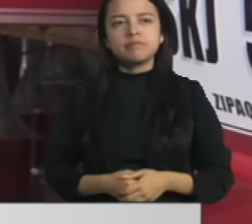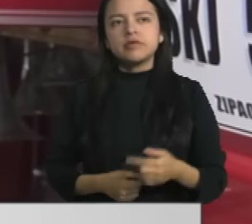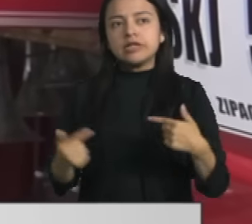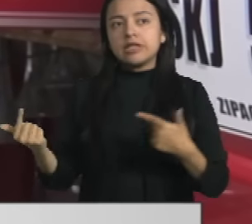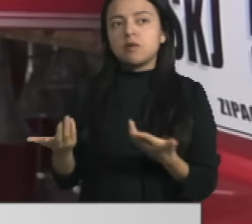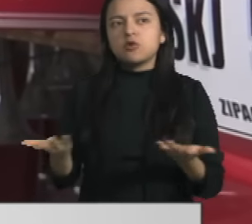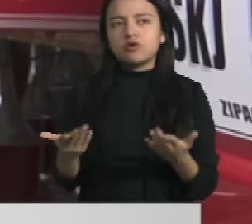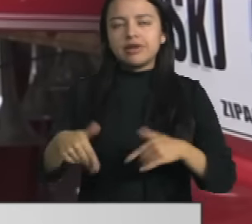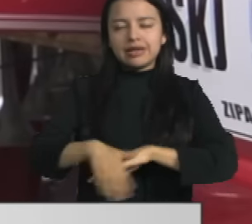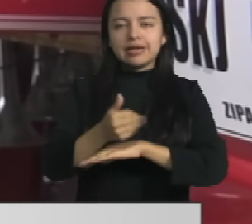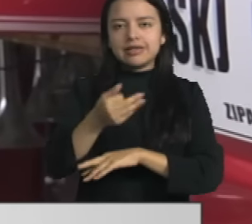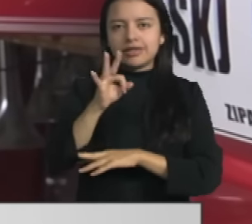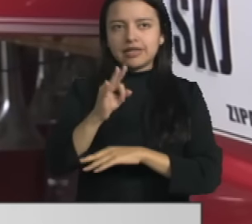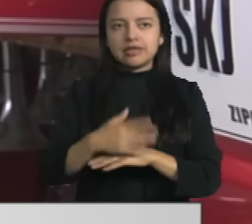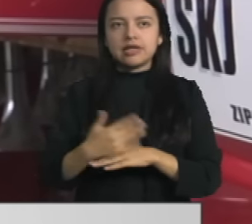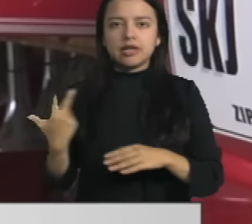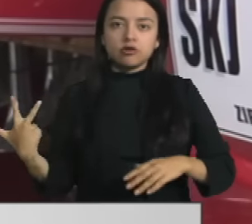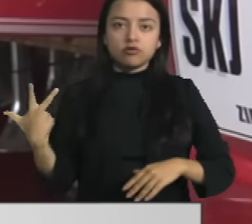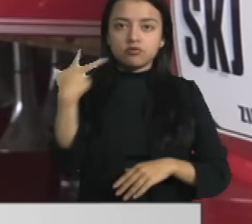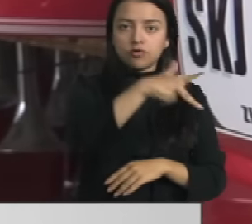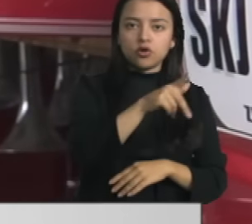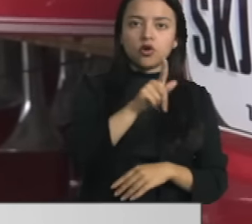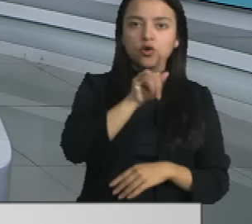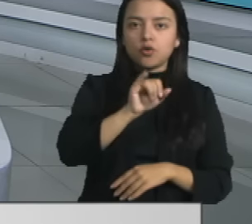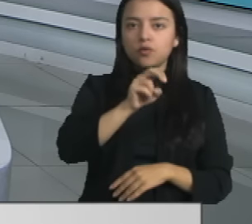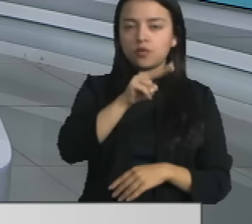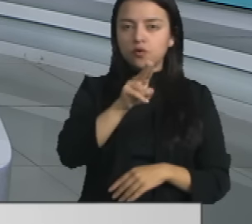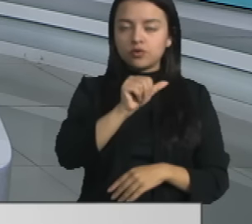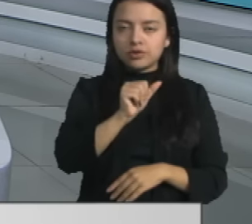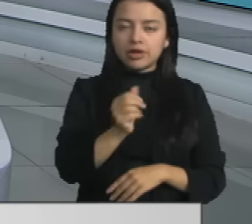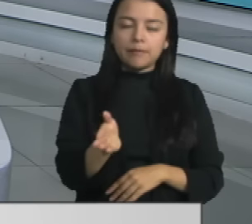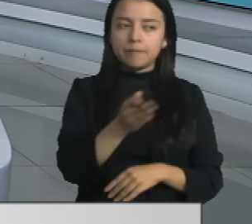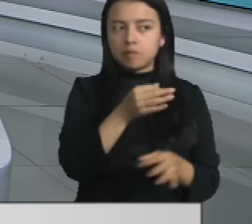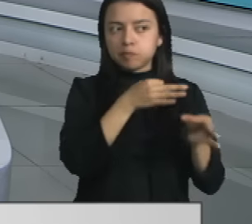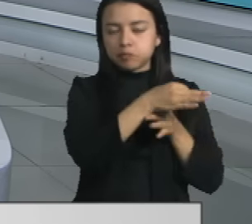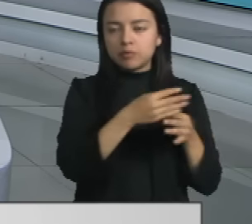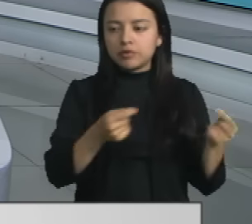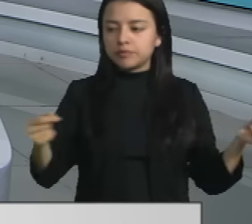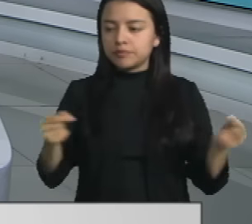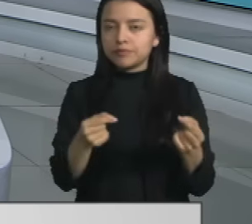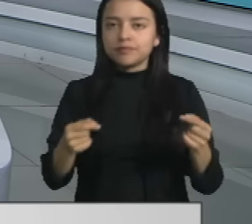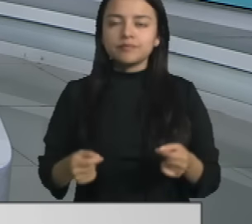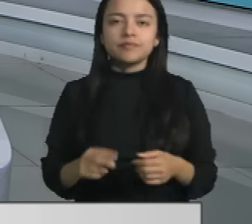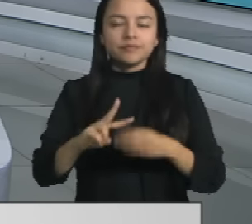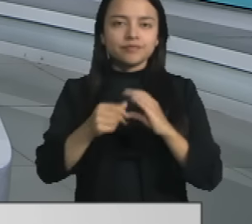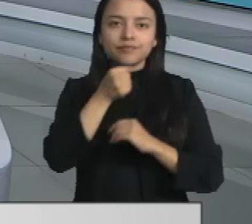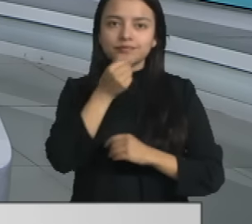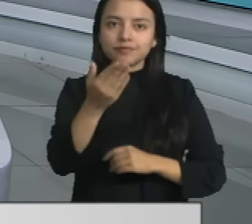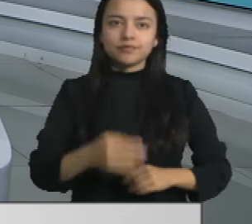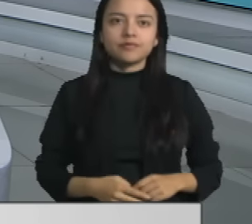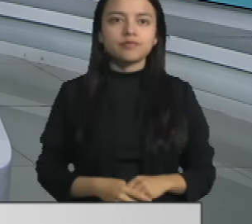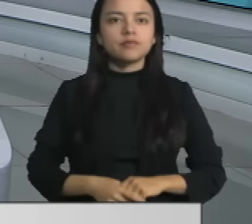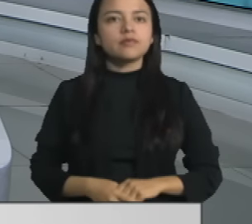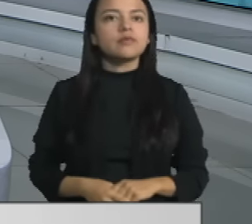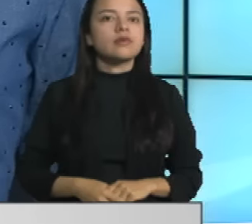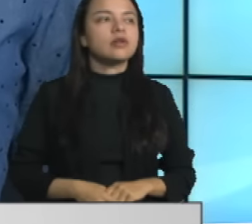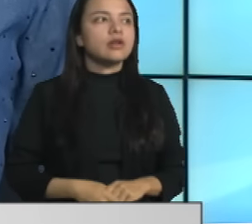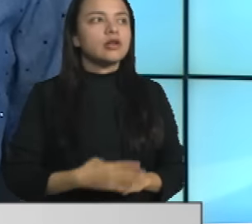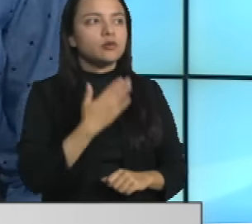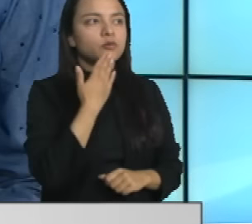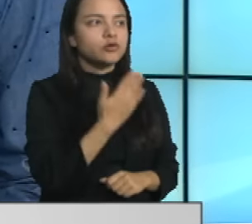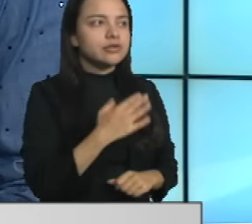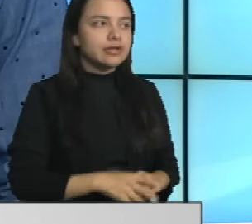calle 13. En la salida hacia Funza y Mosquera. Es toda la información. Stig Luengas en Noticentro 1 CMI. Stig, muchas